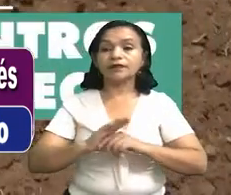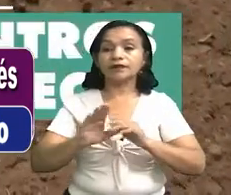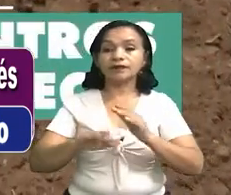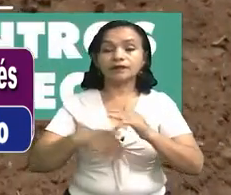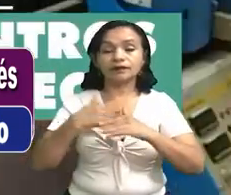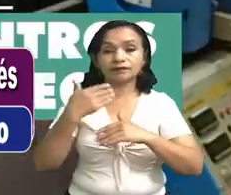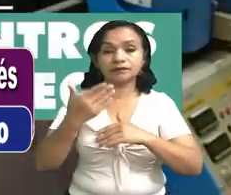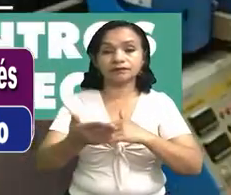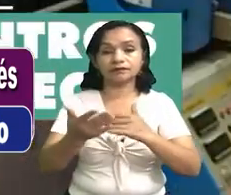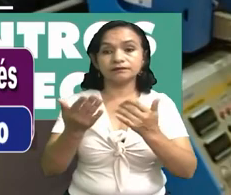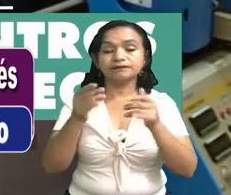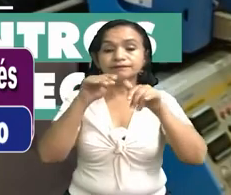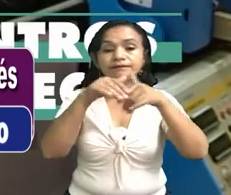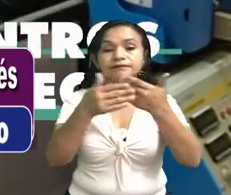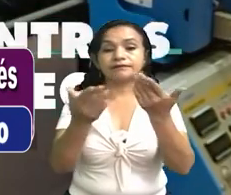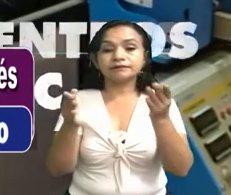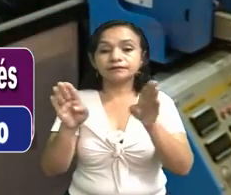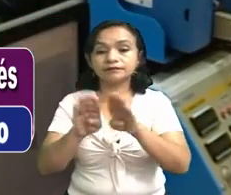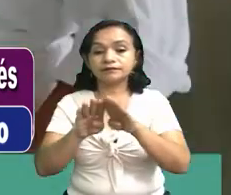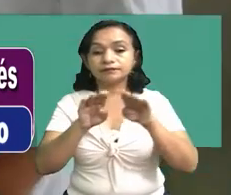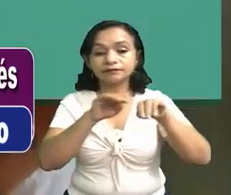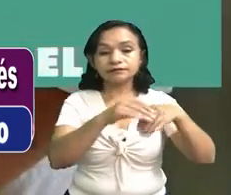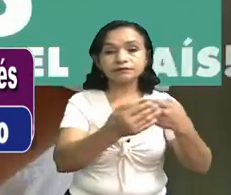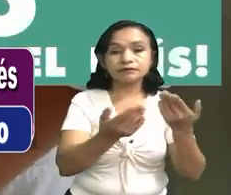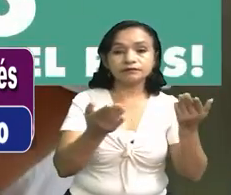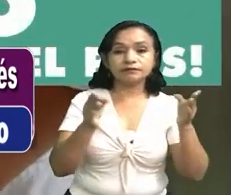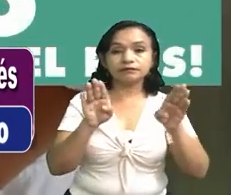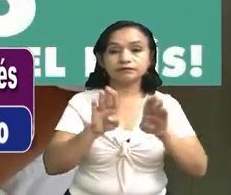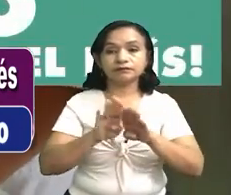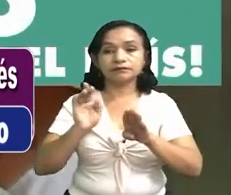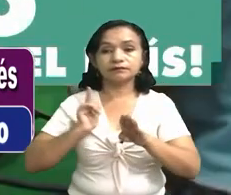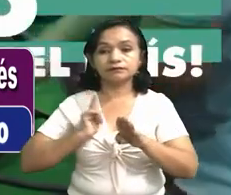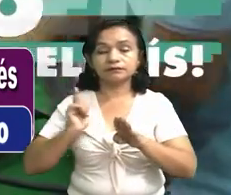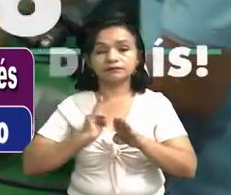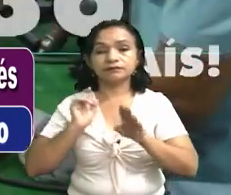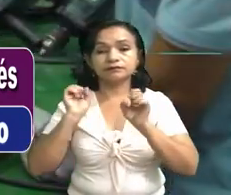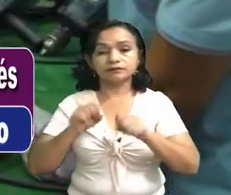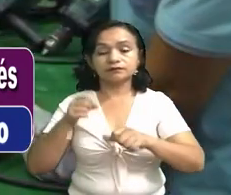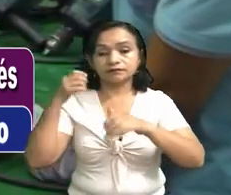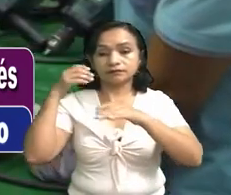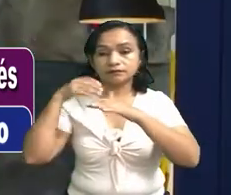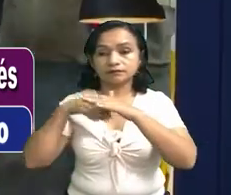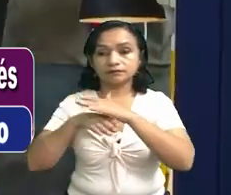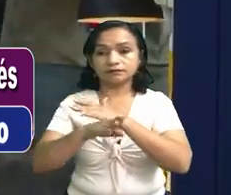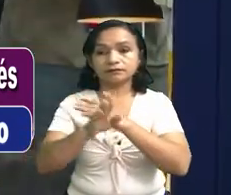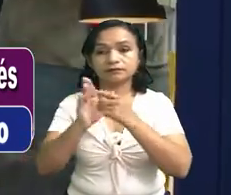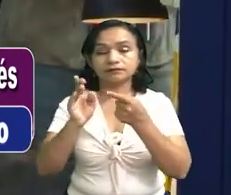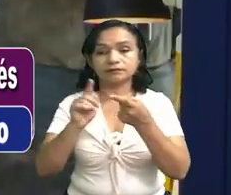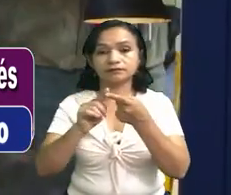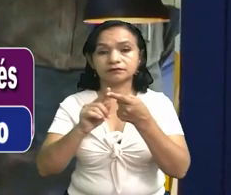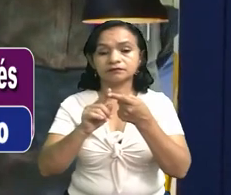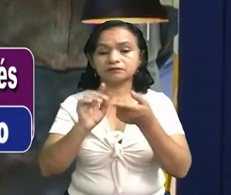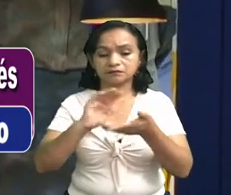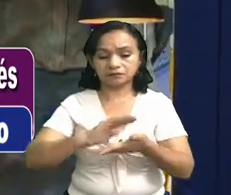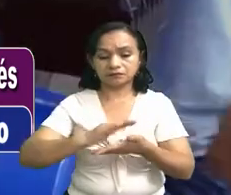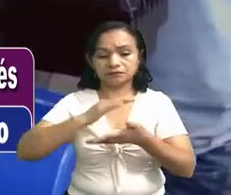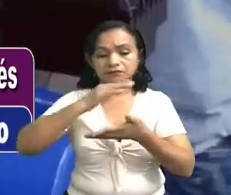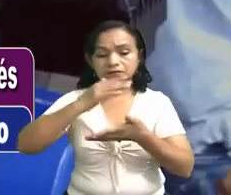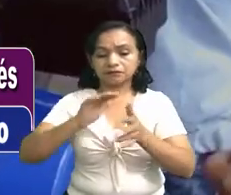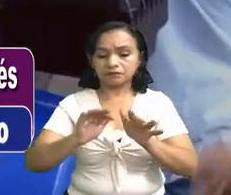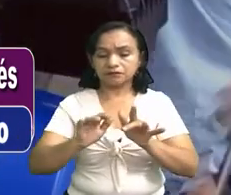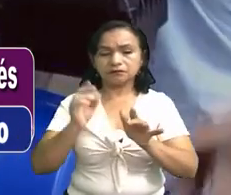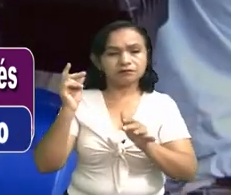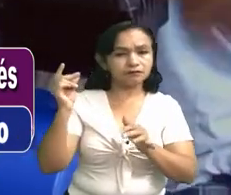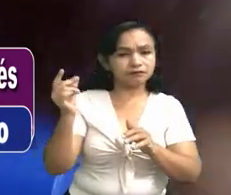con todas las aulas de clase para que los estudiantes tengan el acceso con una banda ancha y además muy